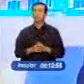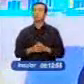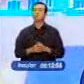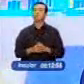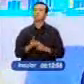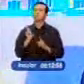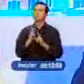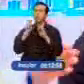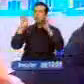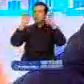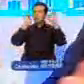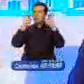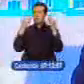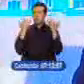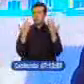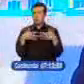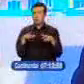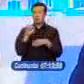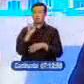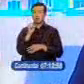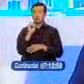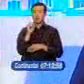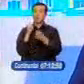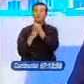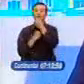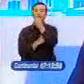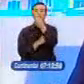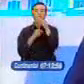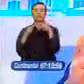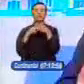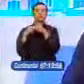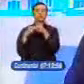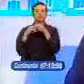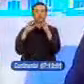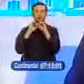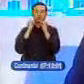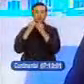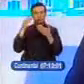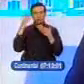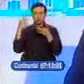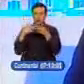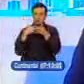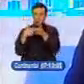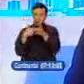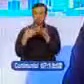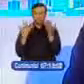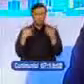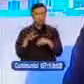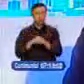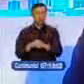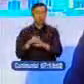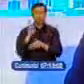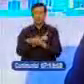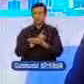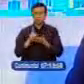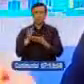uno de los ejes estratégicos que hoy son parte de la ISO ha sido el fortalecimiento de nuestra relación con las organizaciones políticas. Estuvimos inclusive esta